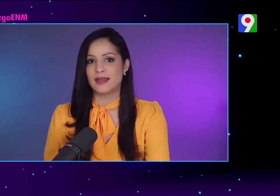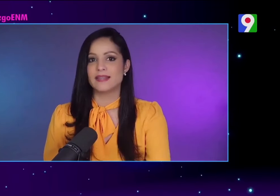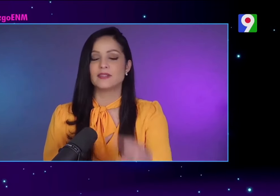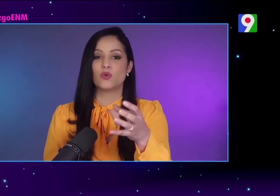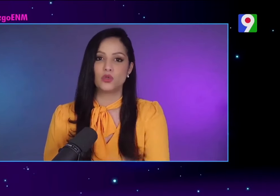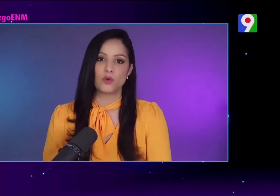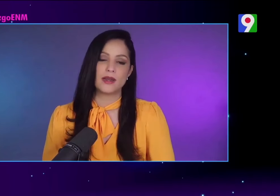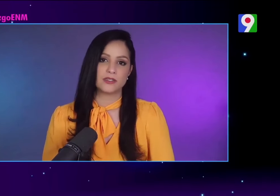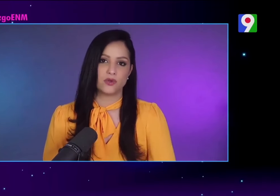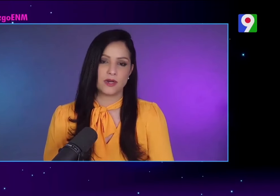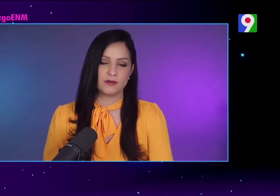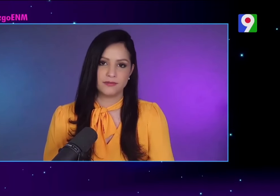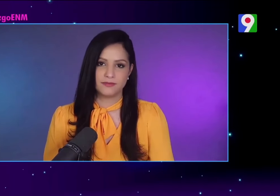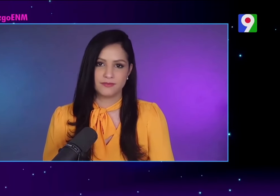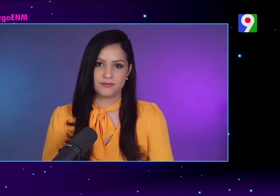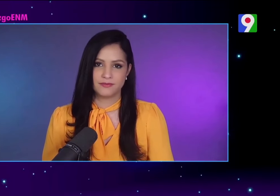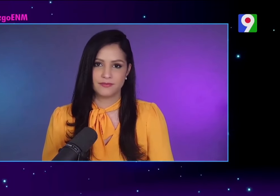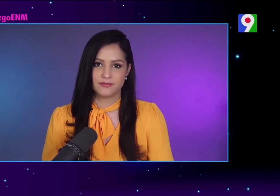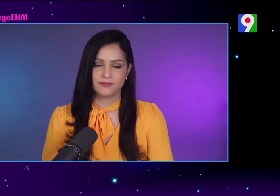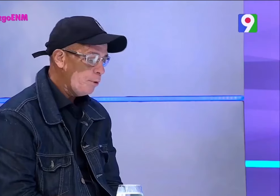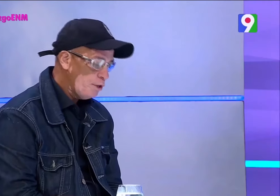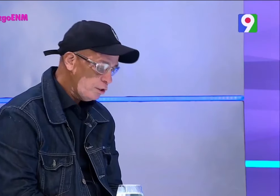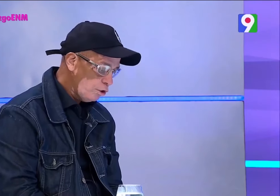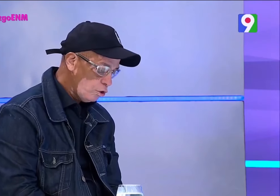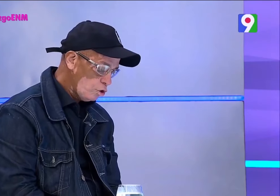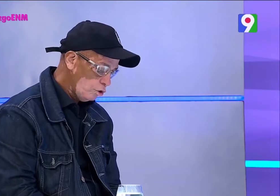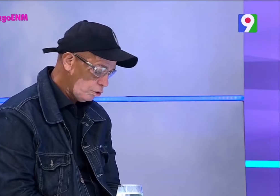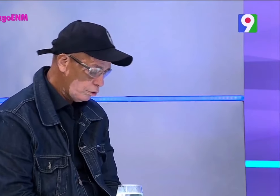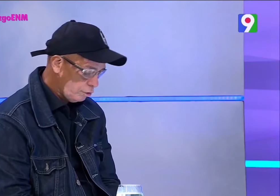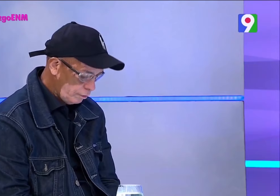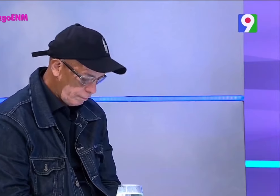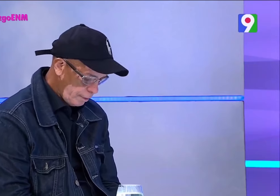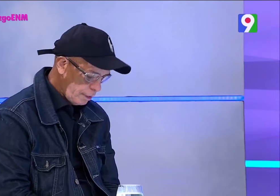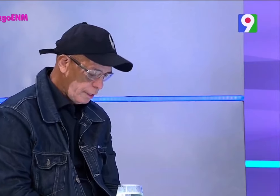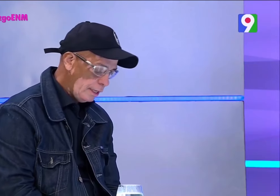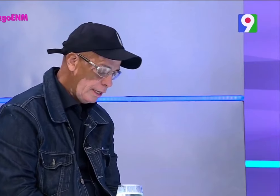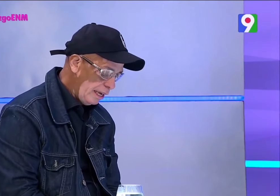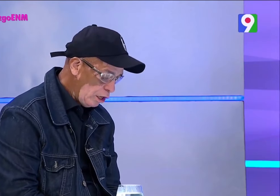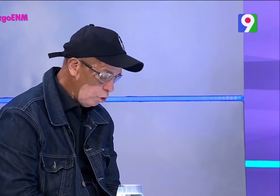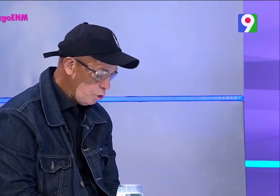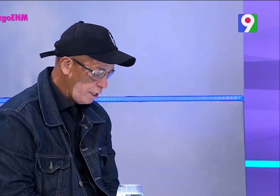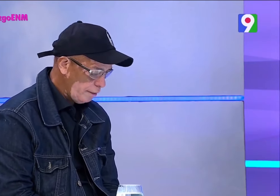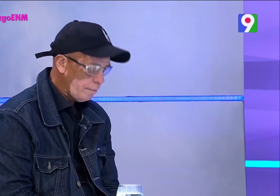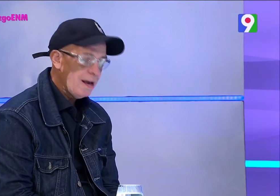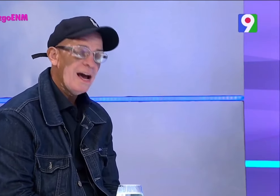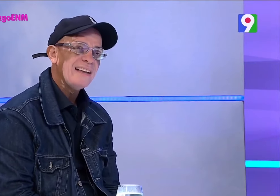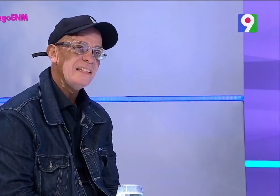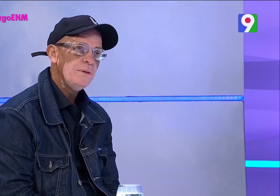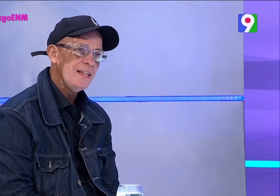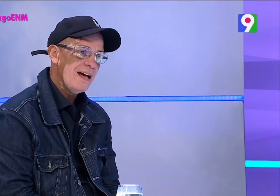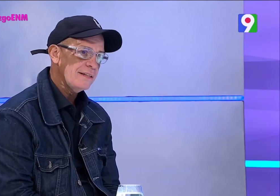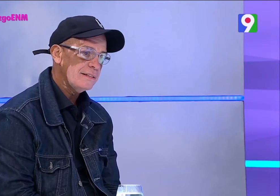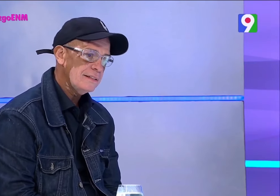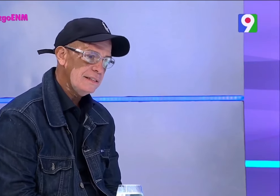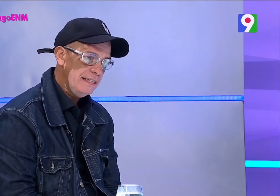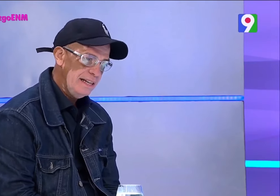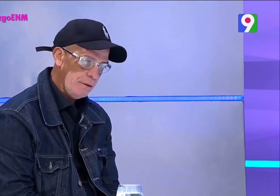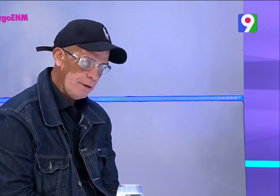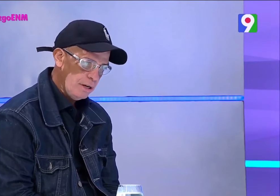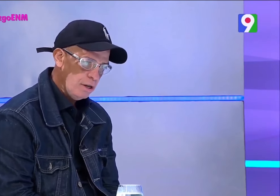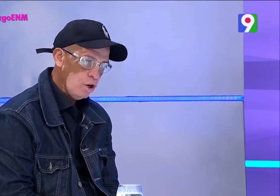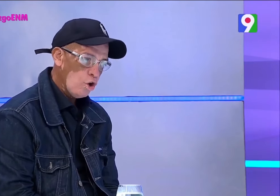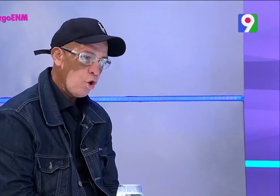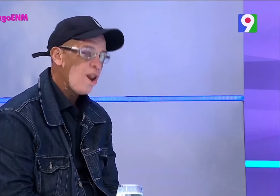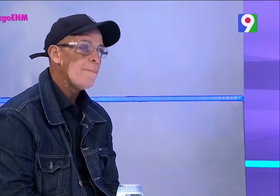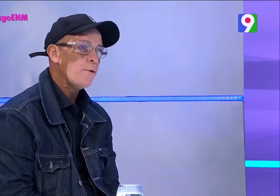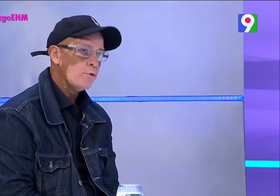interés cultural nacional Mira el proyecto de nosotros que incluye actividades que tienen que